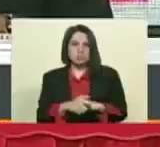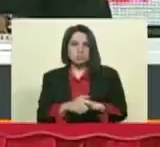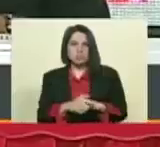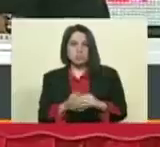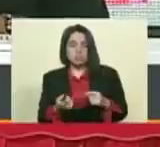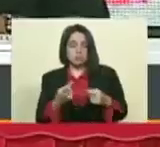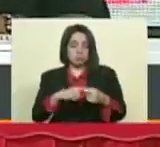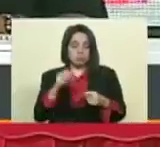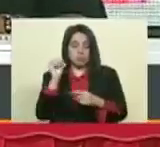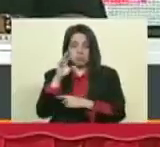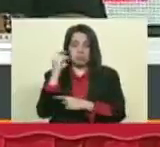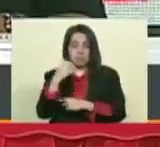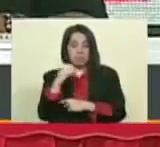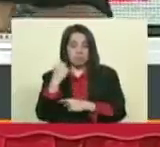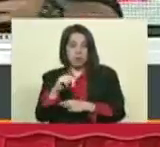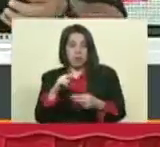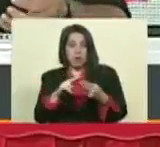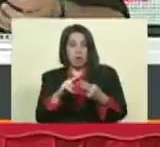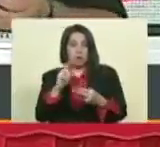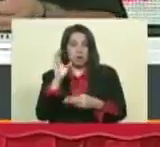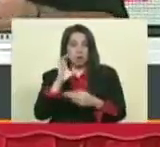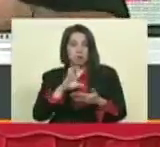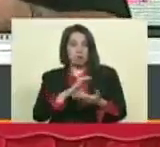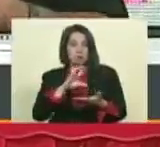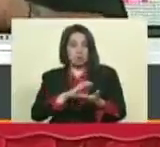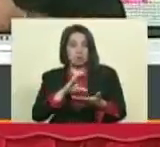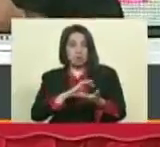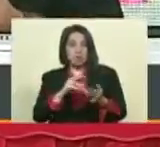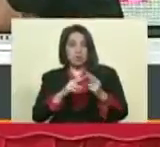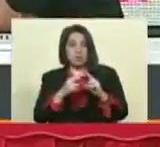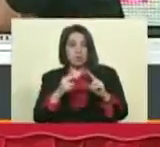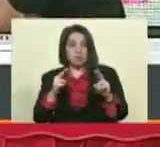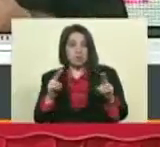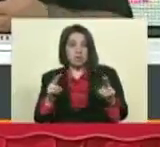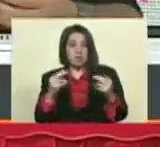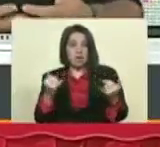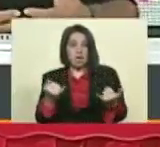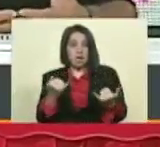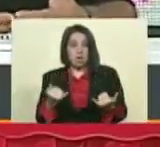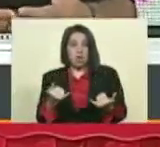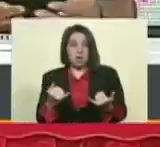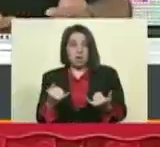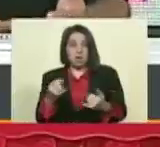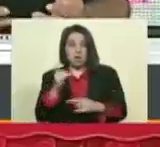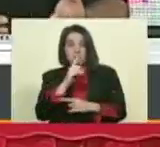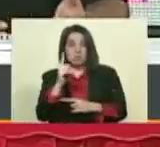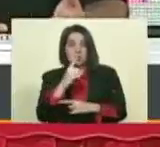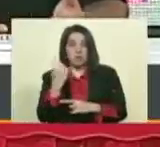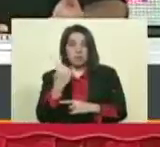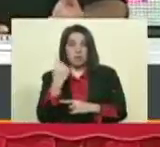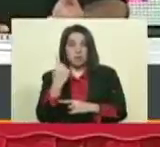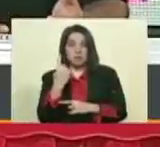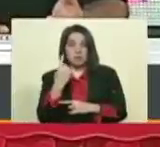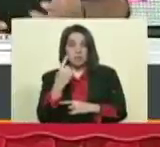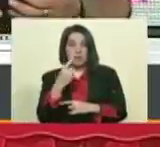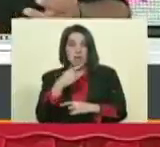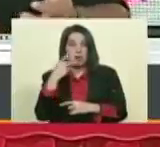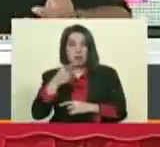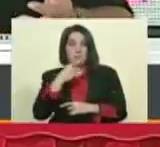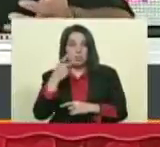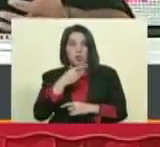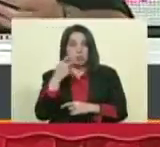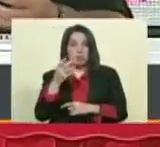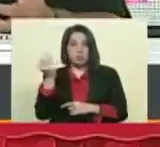instaló la Asamblea Nacional Constituyente. Logró la paz, pero esa paz hay ahora que consolidarla, no solo en lo político, sino también en lo social.